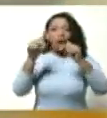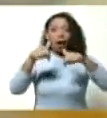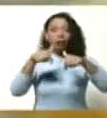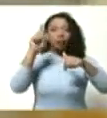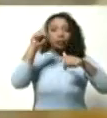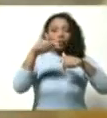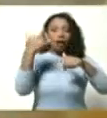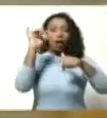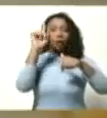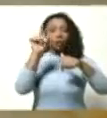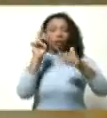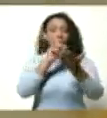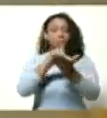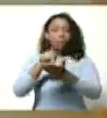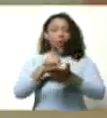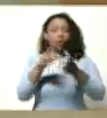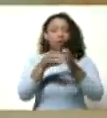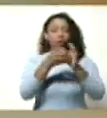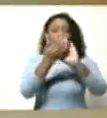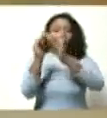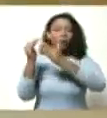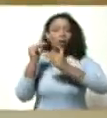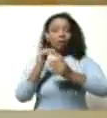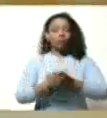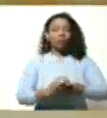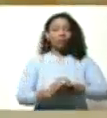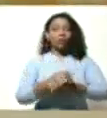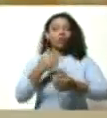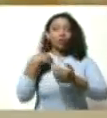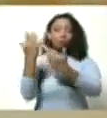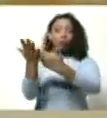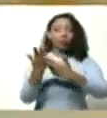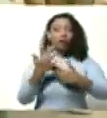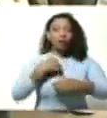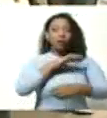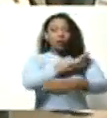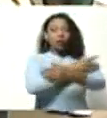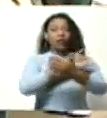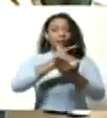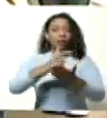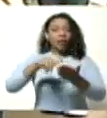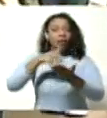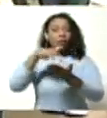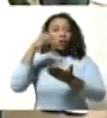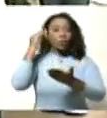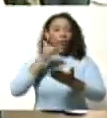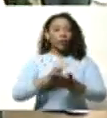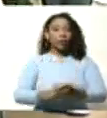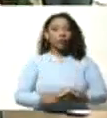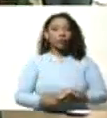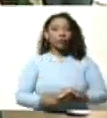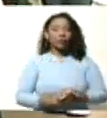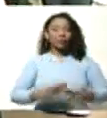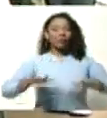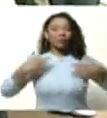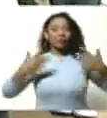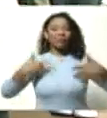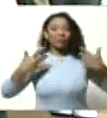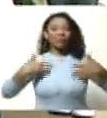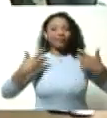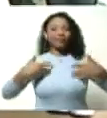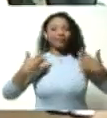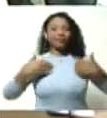también hubo intervención de las BRICOMIL. Bueno, fui recibida por nuestra Fuerza Armada Nacional Bolivariana, contentos de